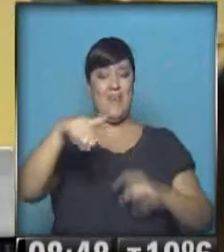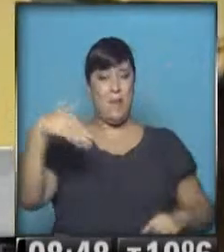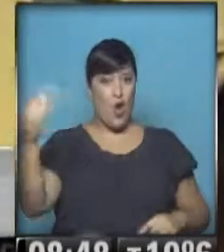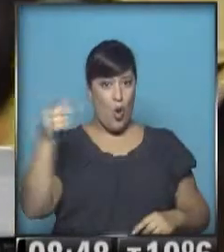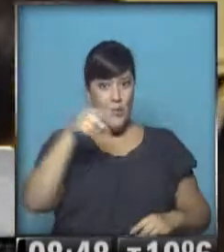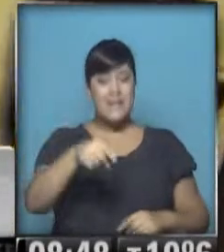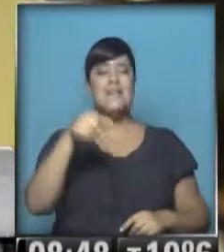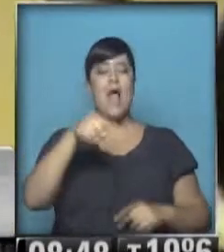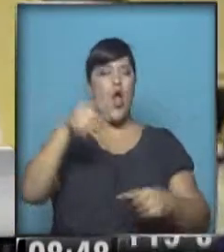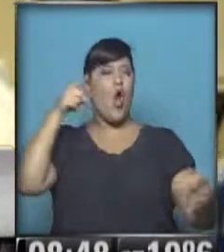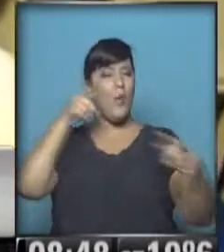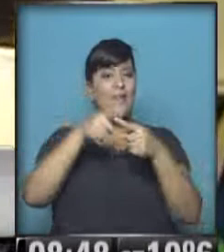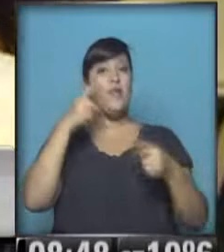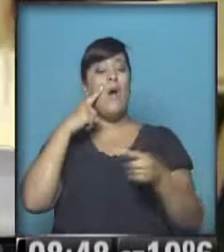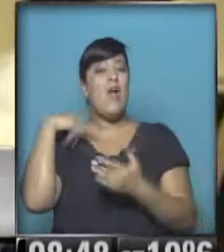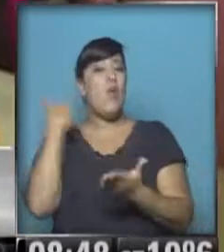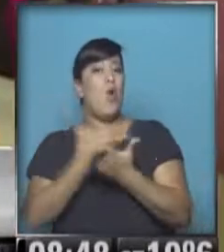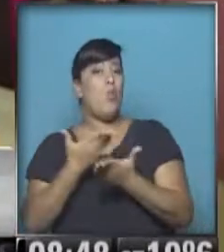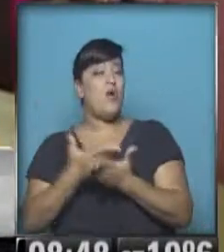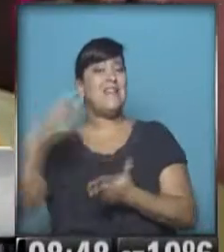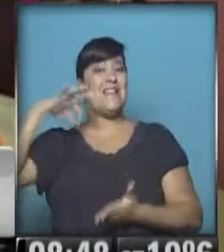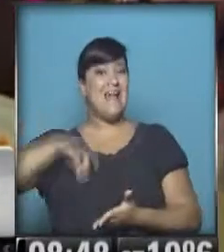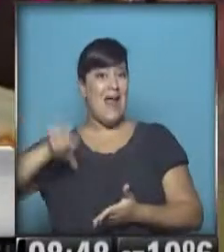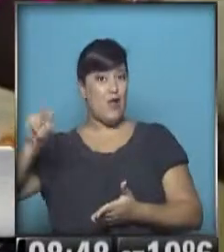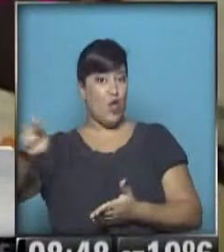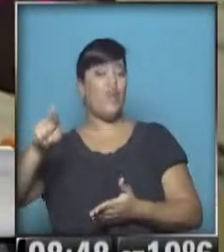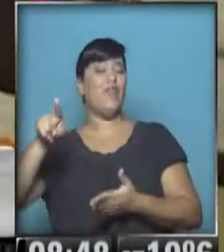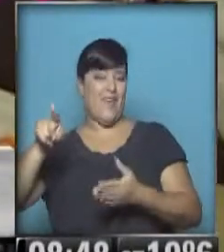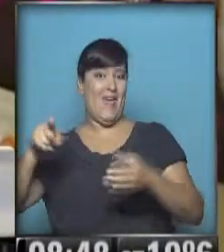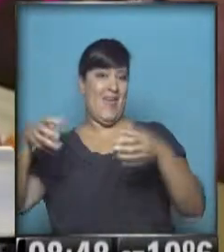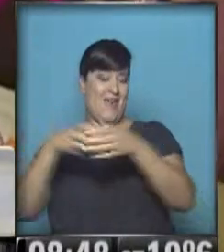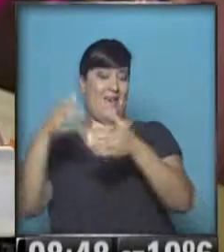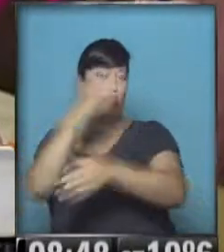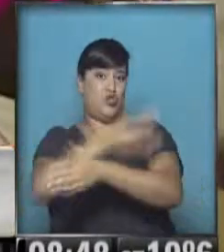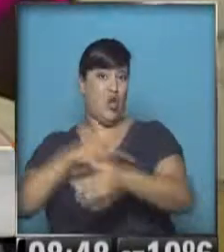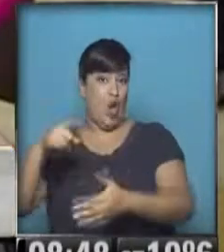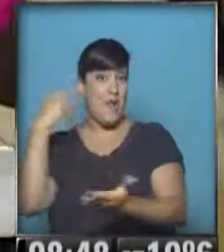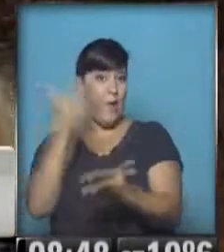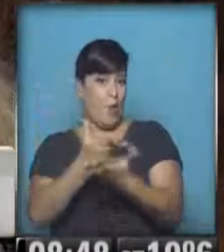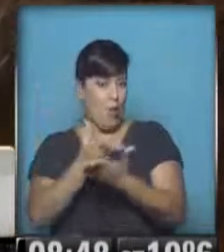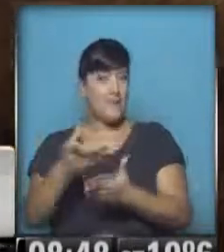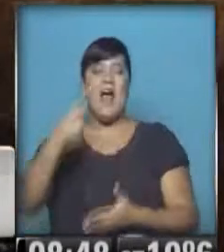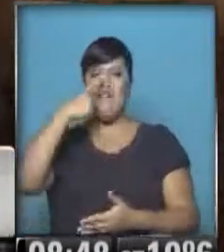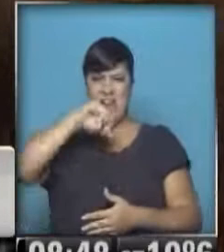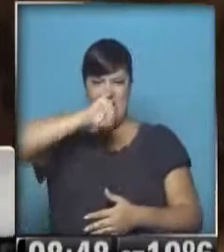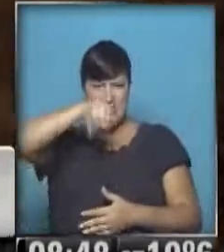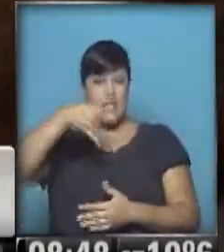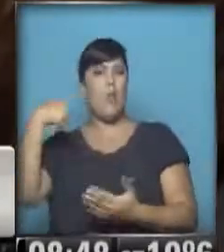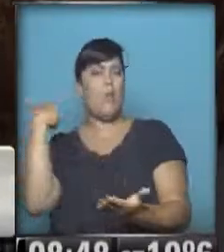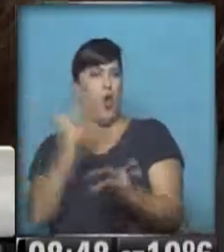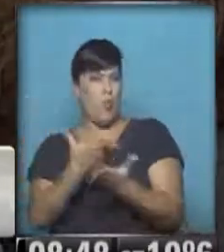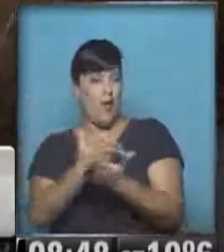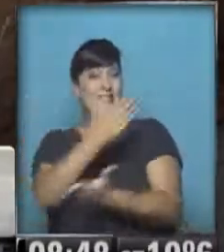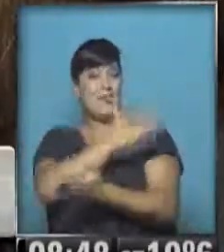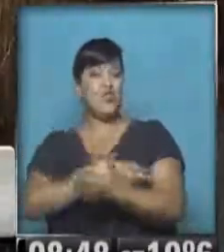era escuchar una propuesta salarial por parte del ejecutivo de daniel scioli bueno finalmente hubo una propuesta